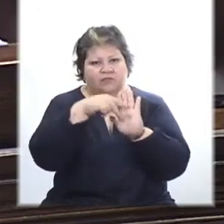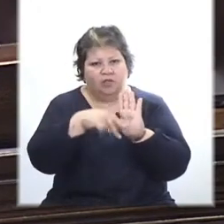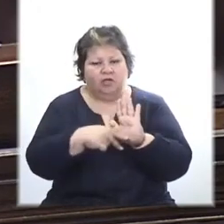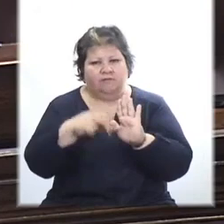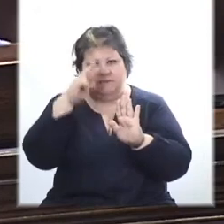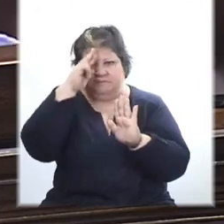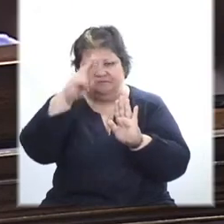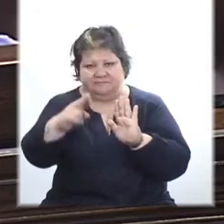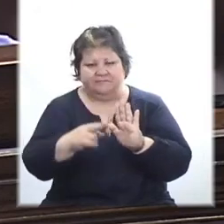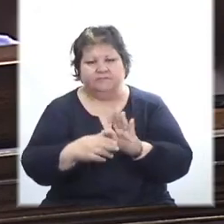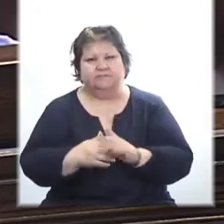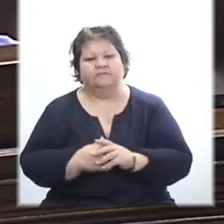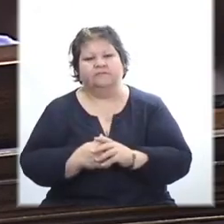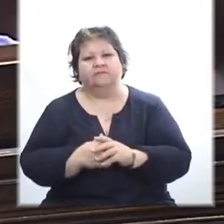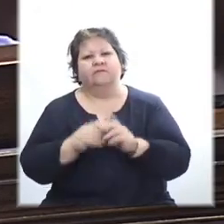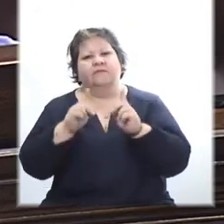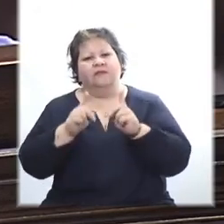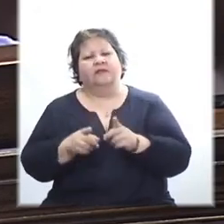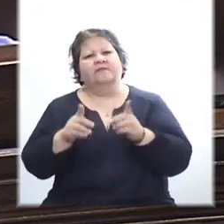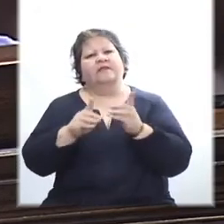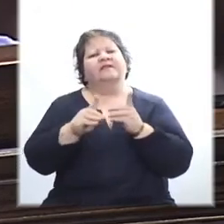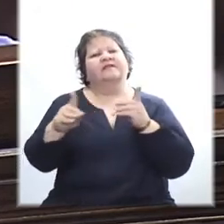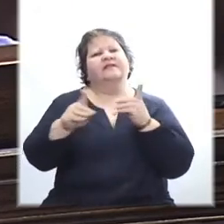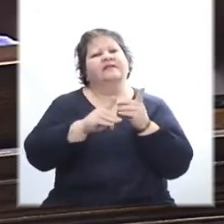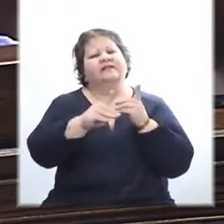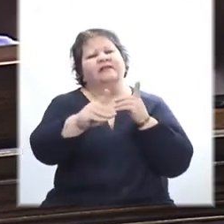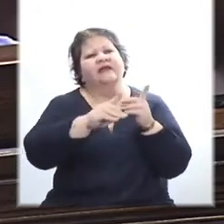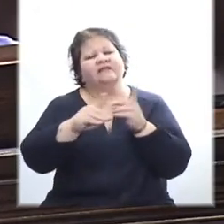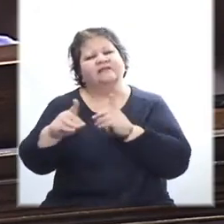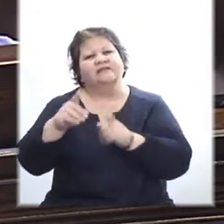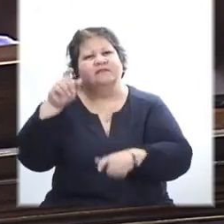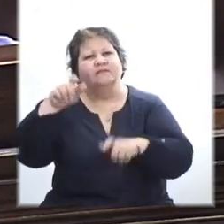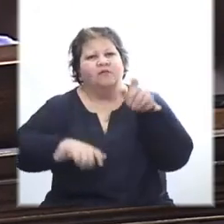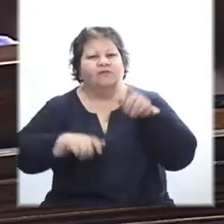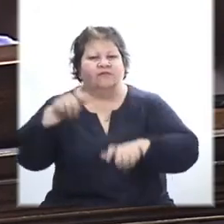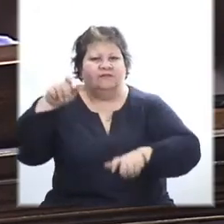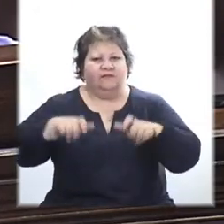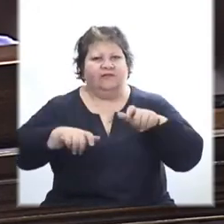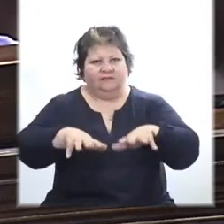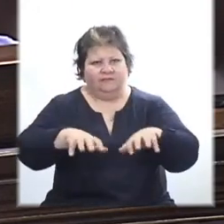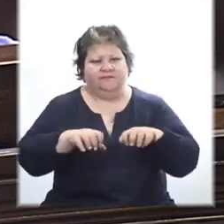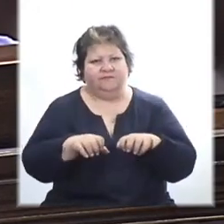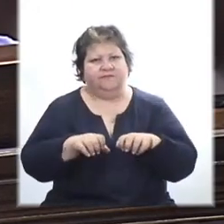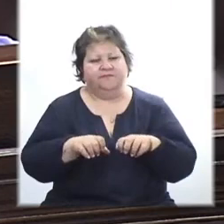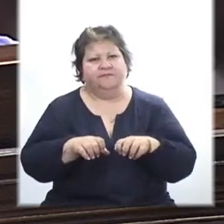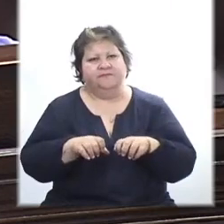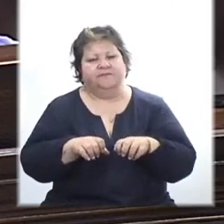En cuanto a las distancias de los poblados, hemos escuchado también versiones un poco